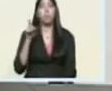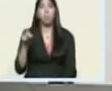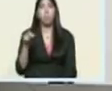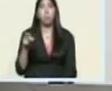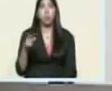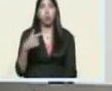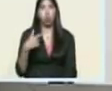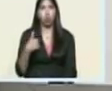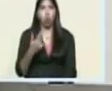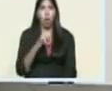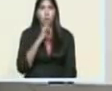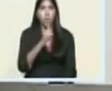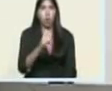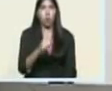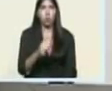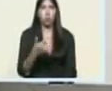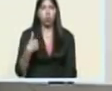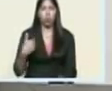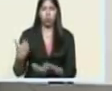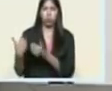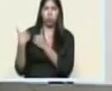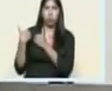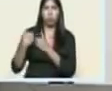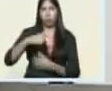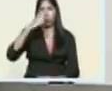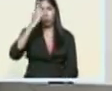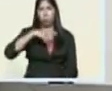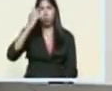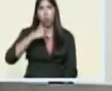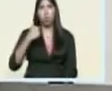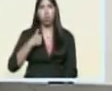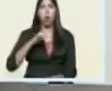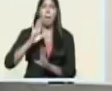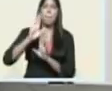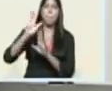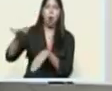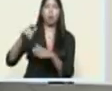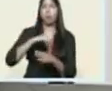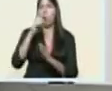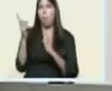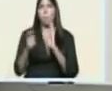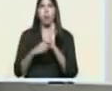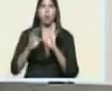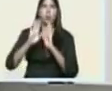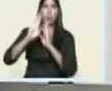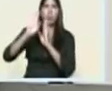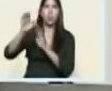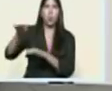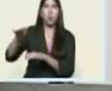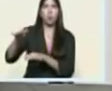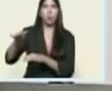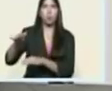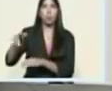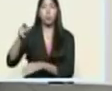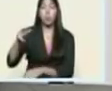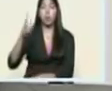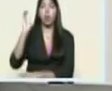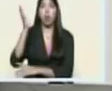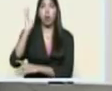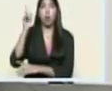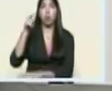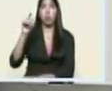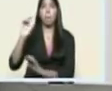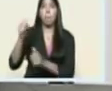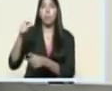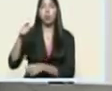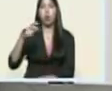Lo digo con entera responsabilidad, todo mi apoyo a las declaraciones y a las acciones que